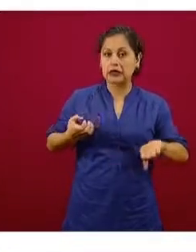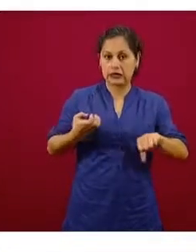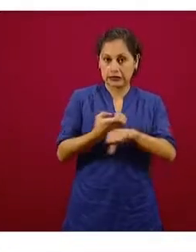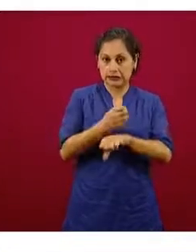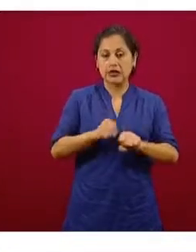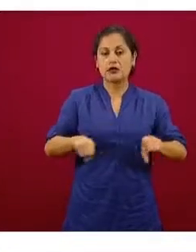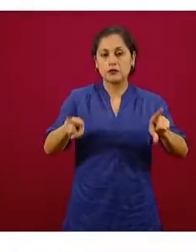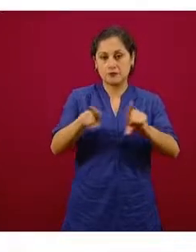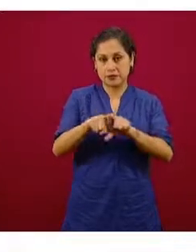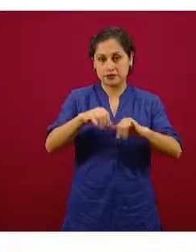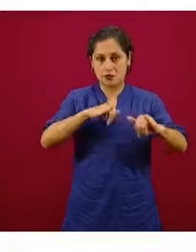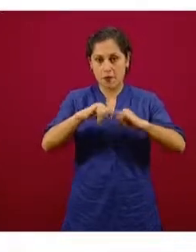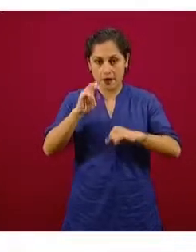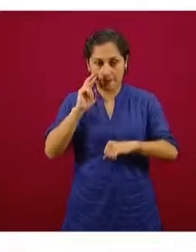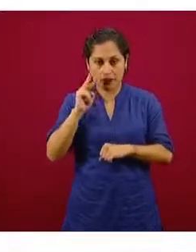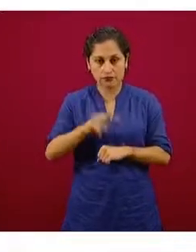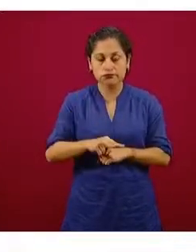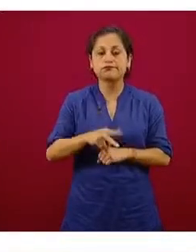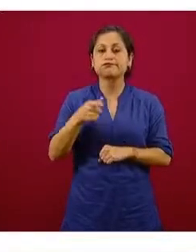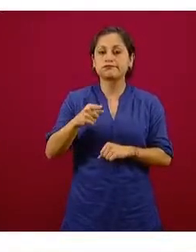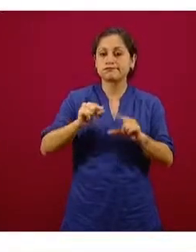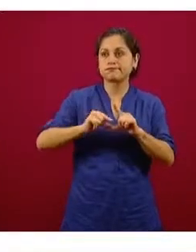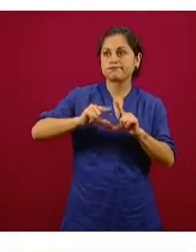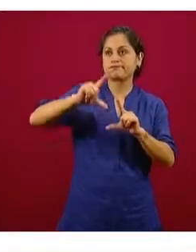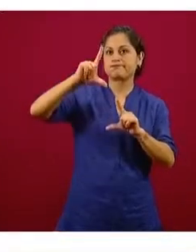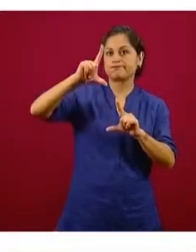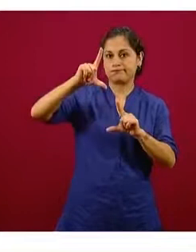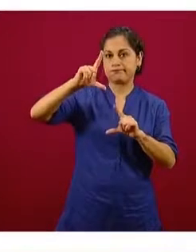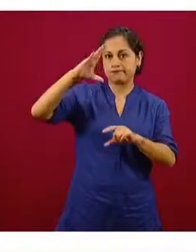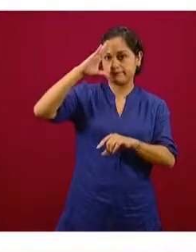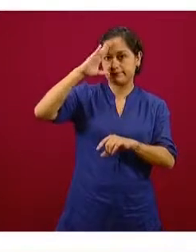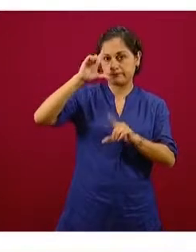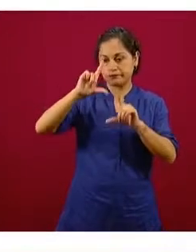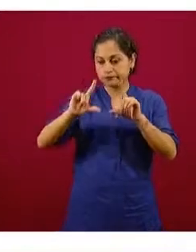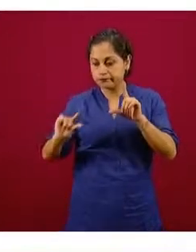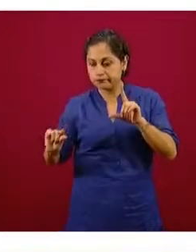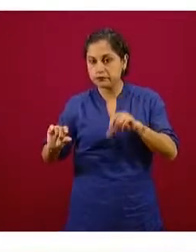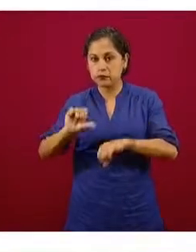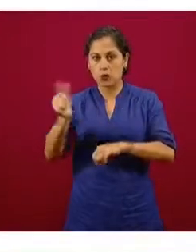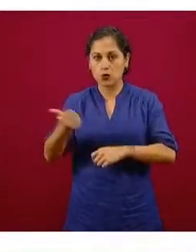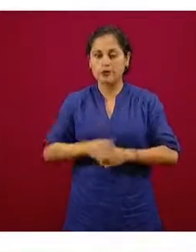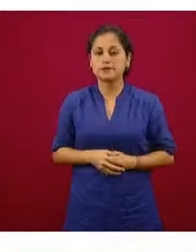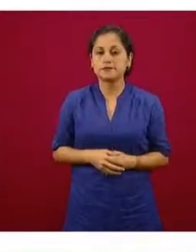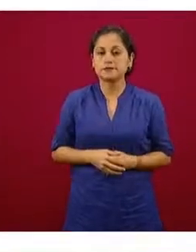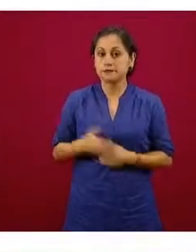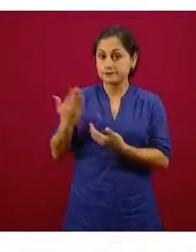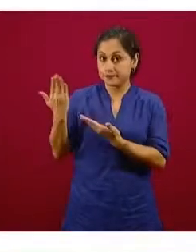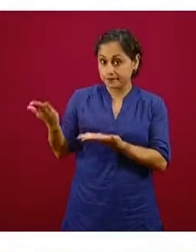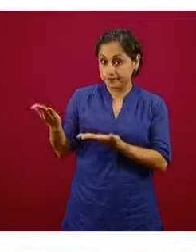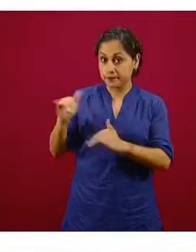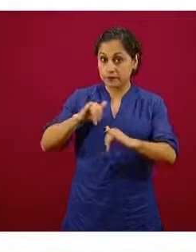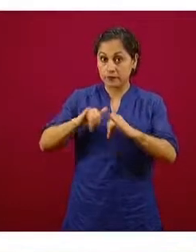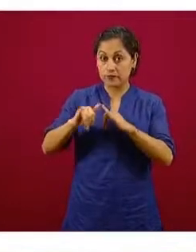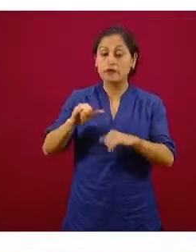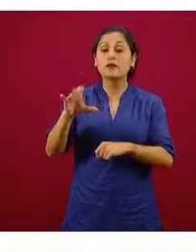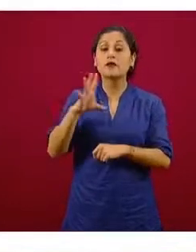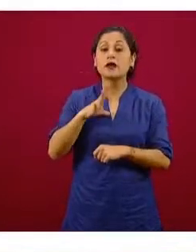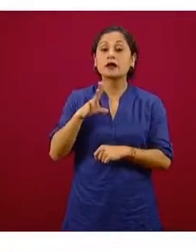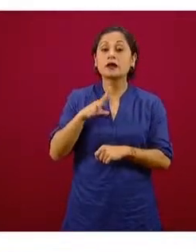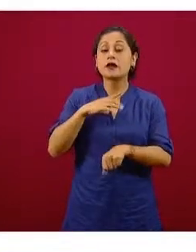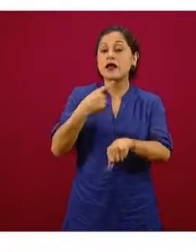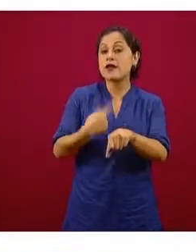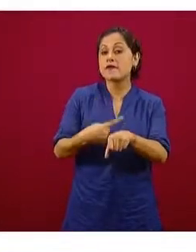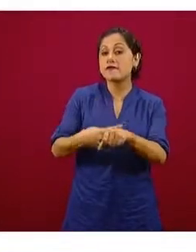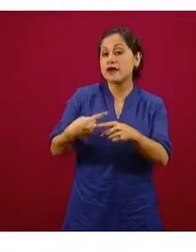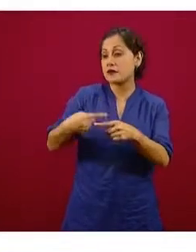un rango bastante menor de las demás. La siguiente diapositiva, ahora sí vemos solo los casos activos en los últimos